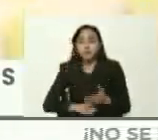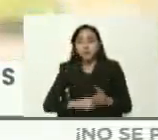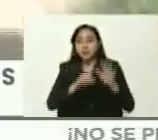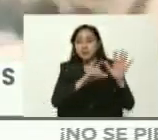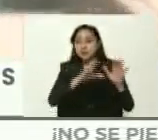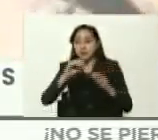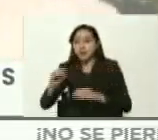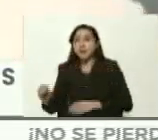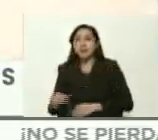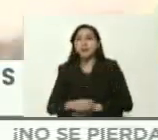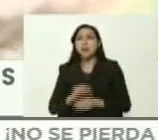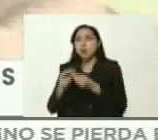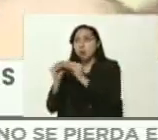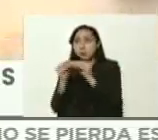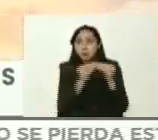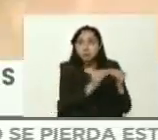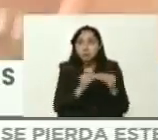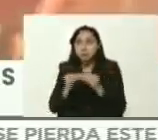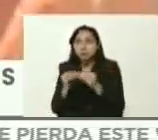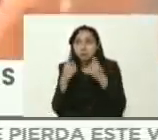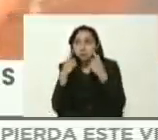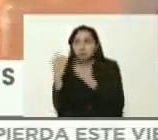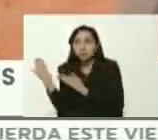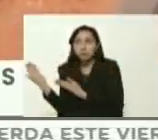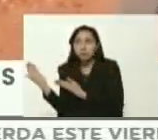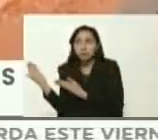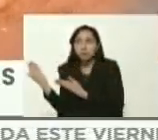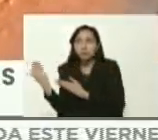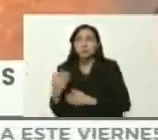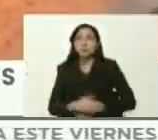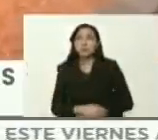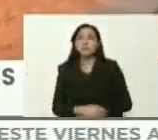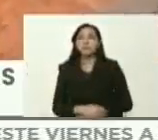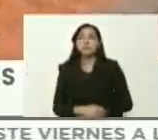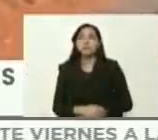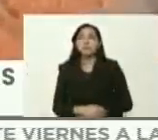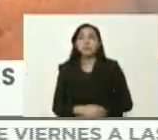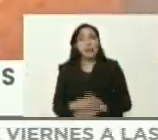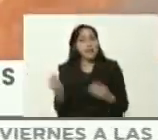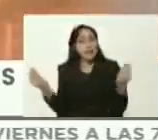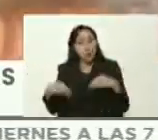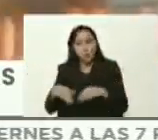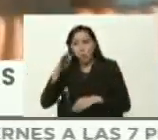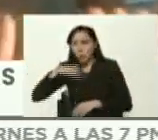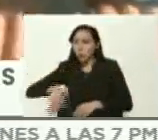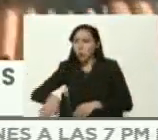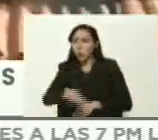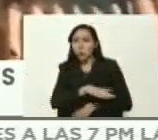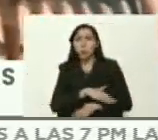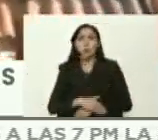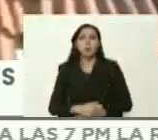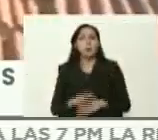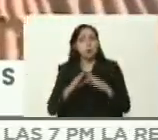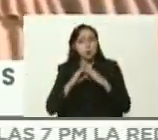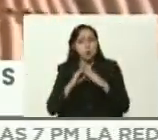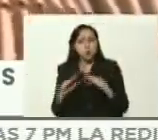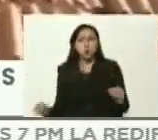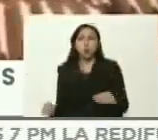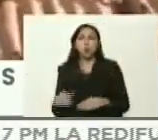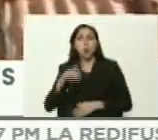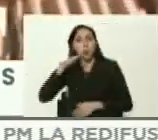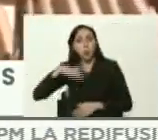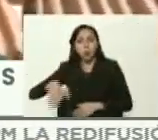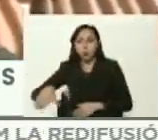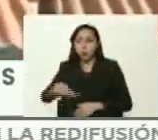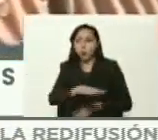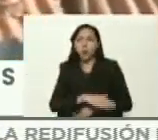1.615 cartografías en las comunidades respectivas organizadas para todo nuestro pueblo.